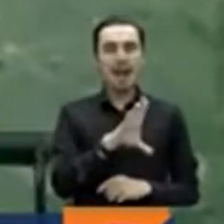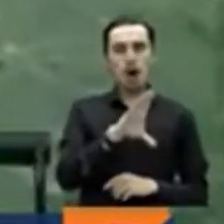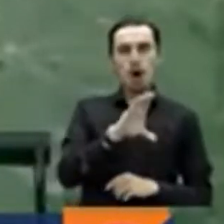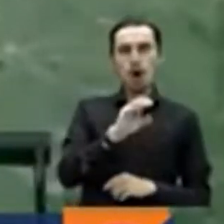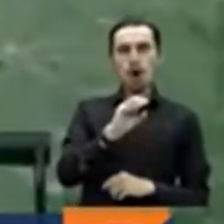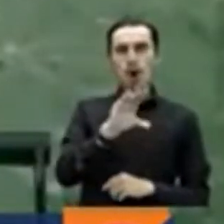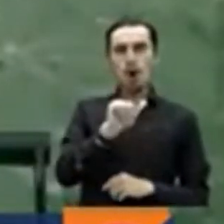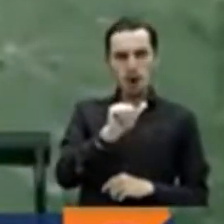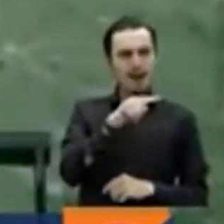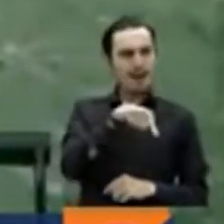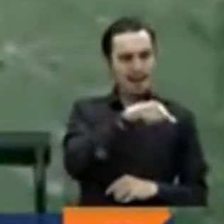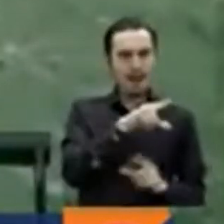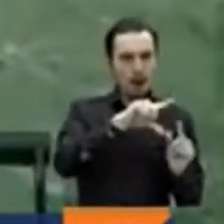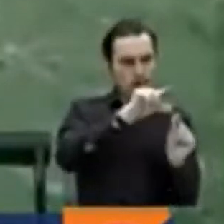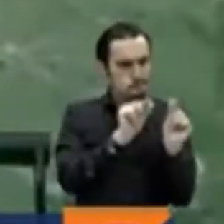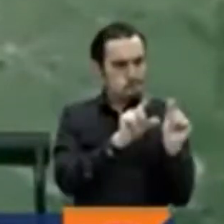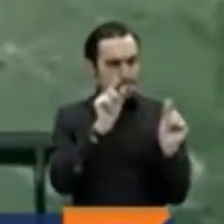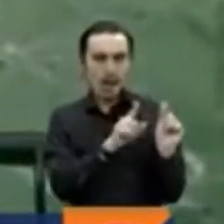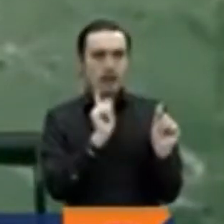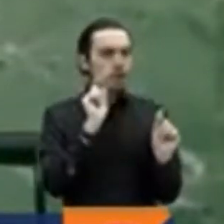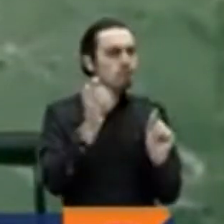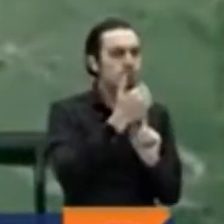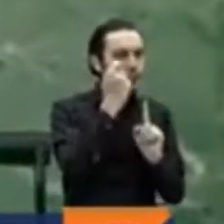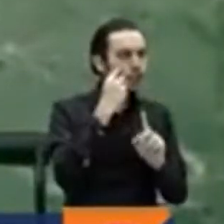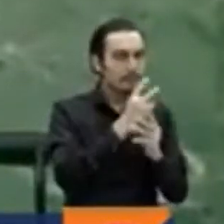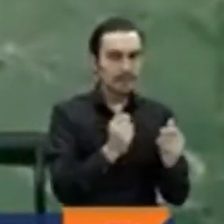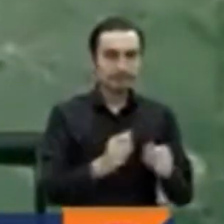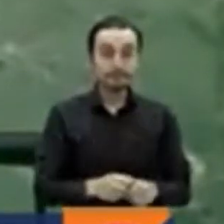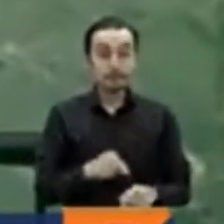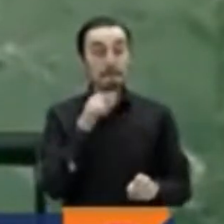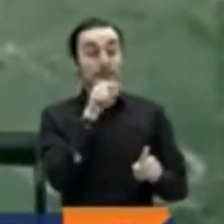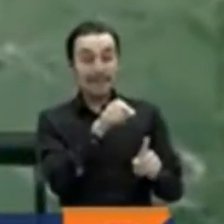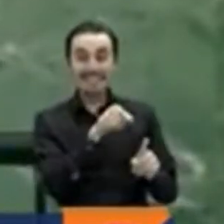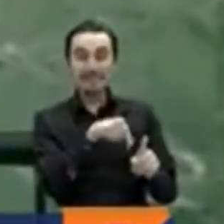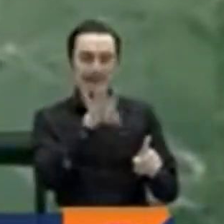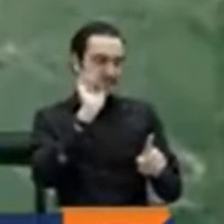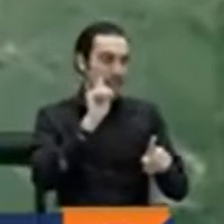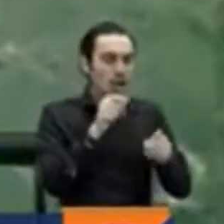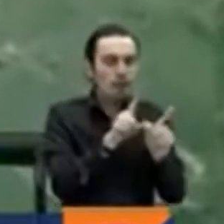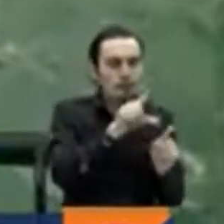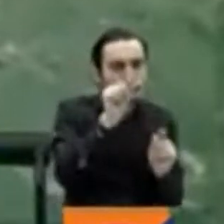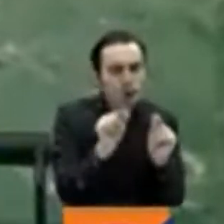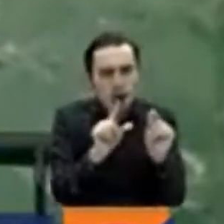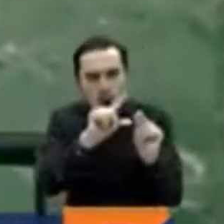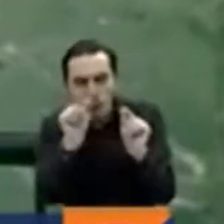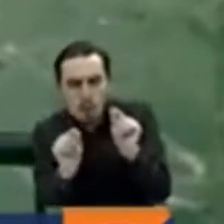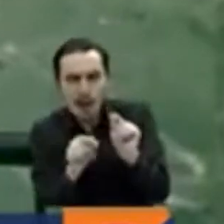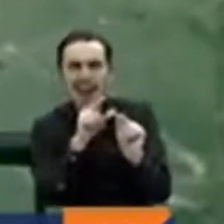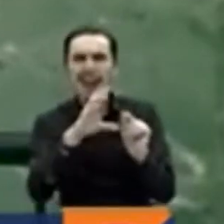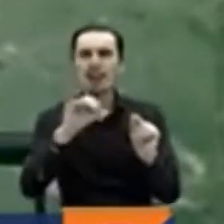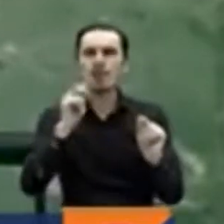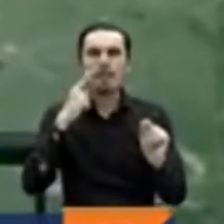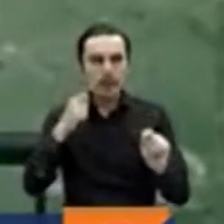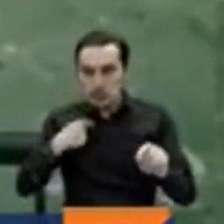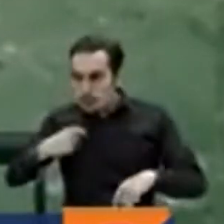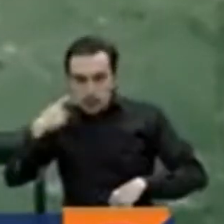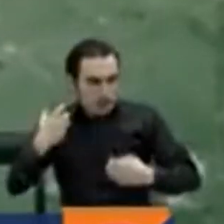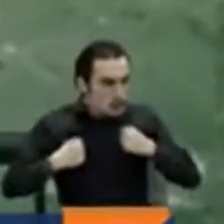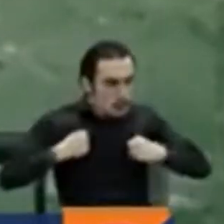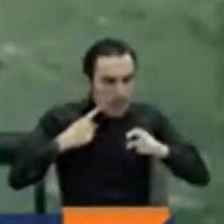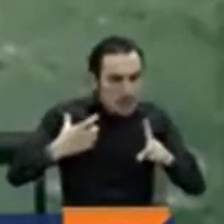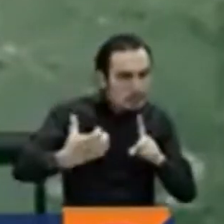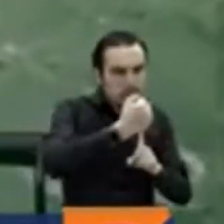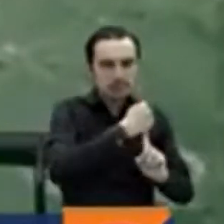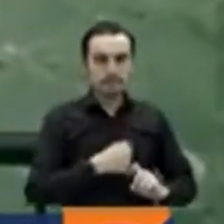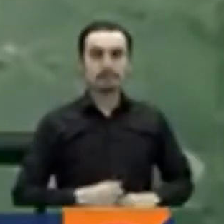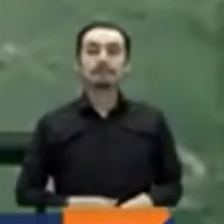el CO2 entre millones de especies es una de las más perseguidas de la tierra. A como